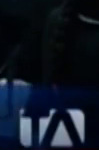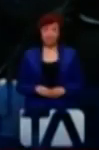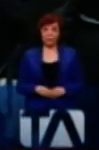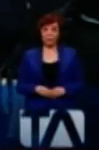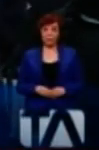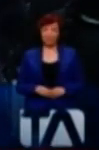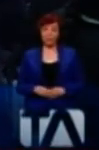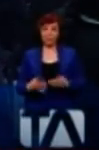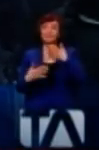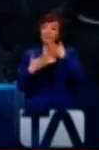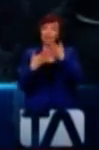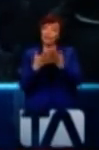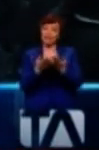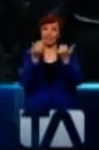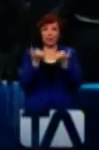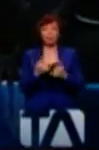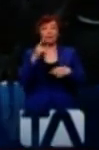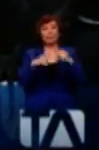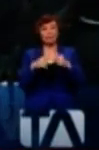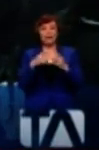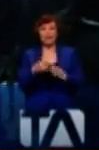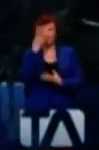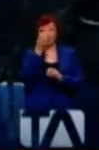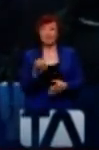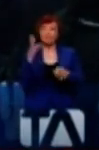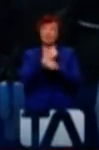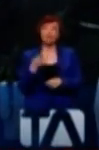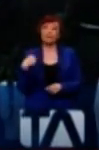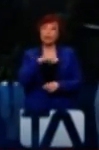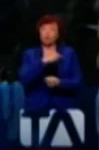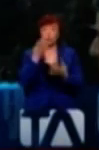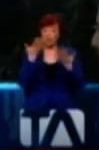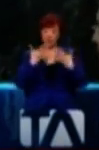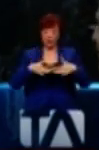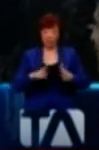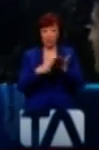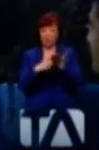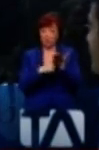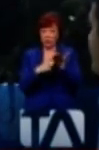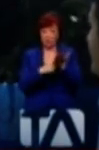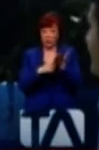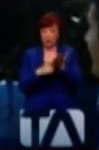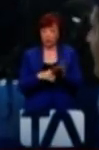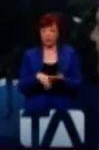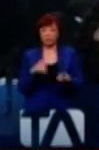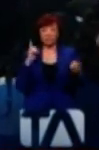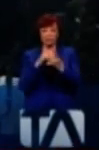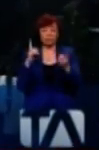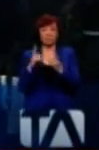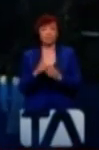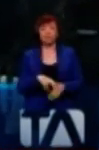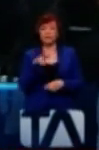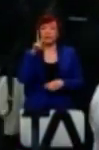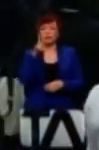Gracias, ¿qué tal, Diana, amigos? Y Milton, buenas noches. Estamos acá ya una vez que ha terminado esta sesión solemne de la Universidad Andina Simón Bolívar con dos